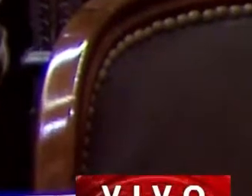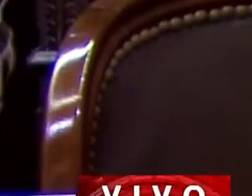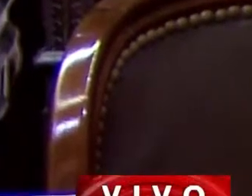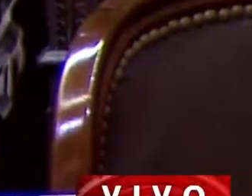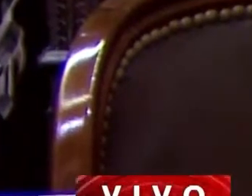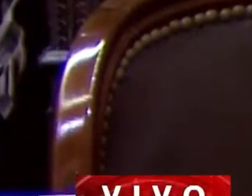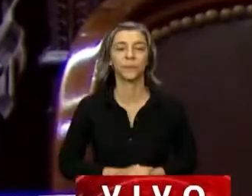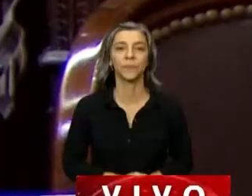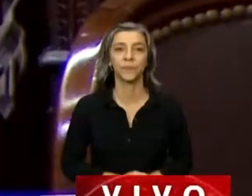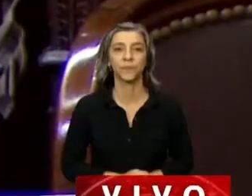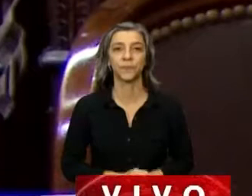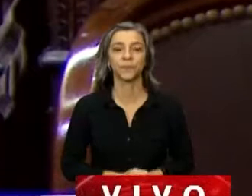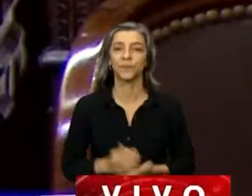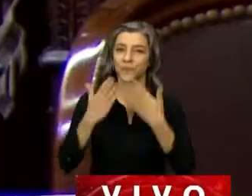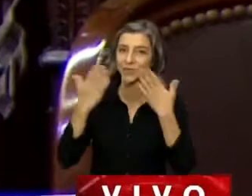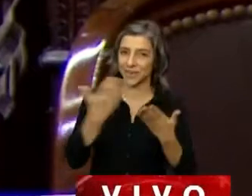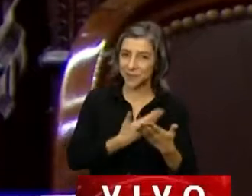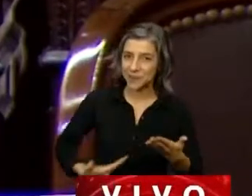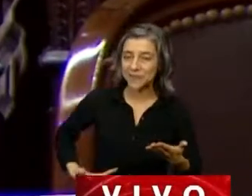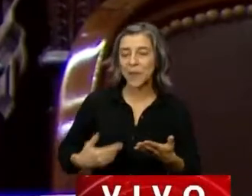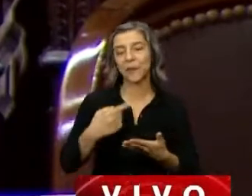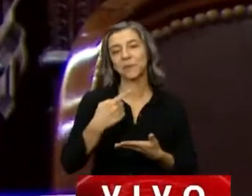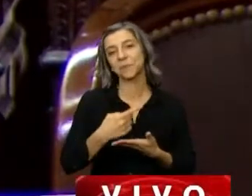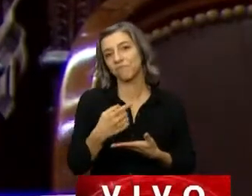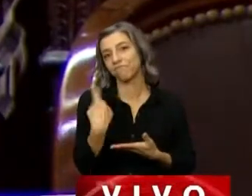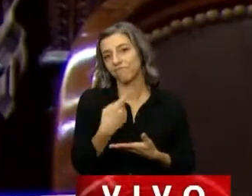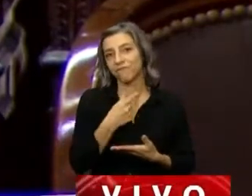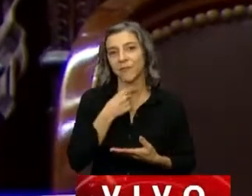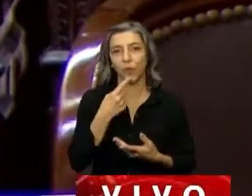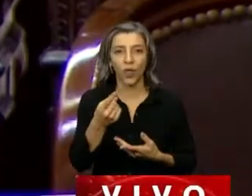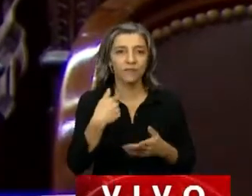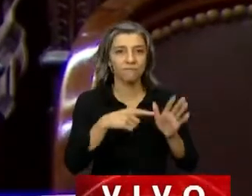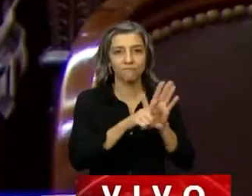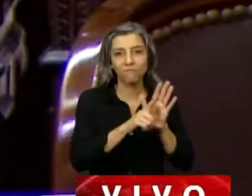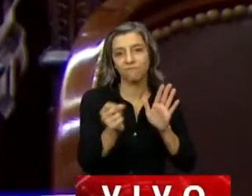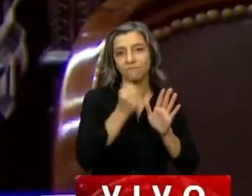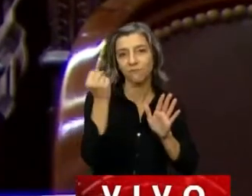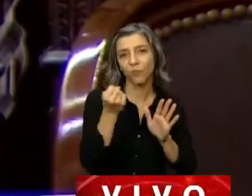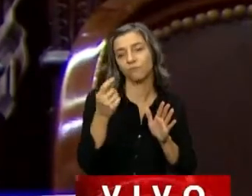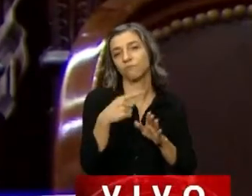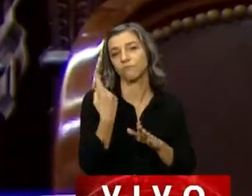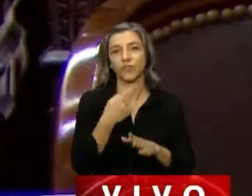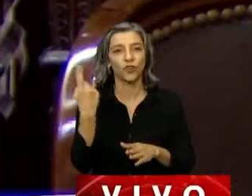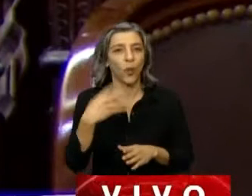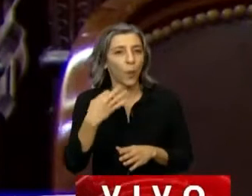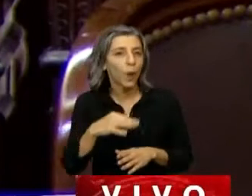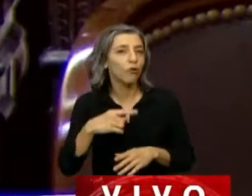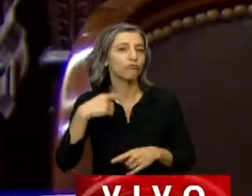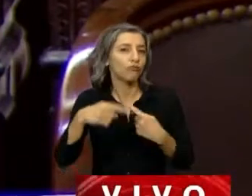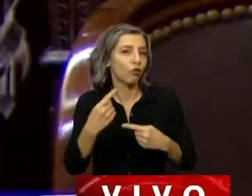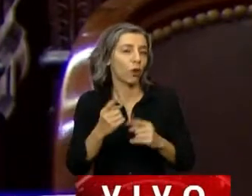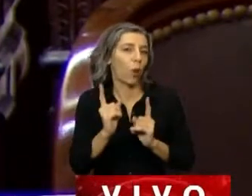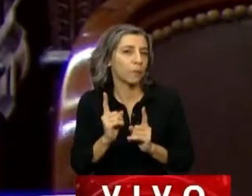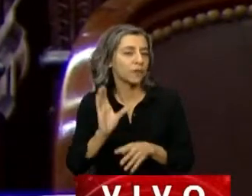Bueno, en principio tenemos la necesidad de una ley que asegure la continuidad de la asignación de fondos específicos